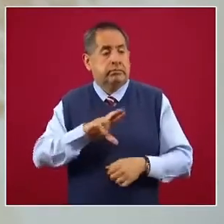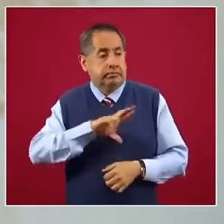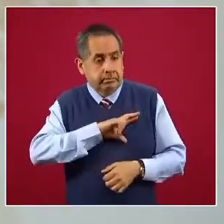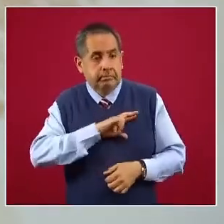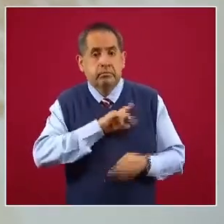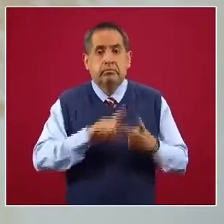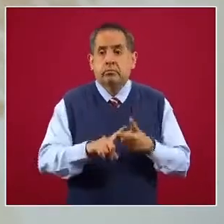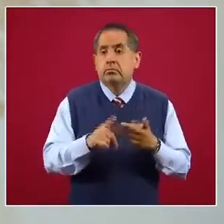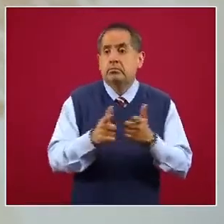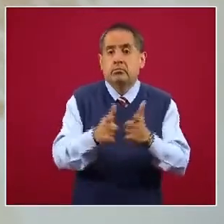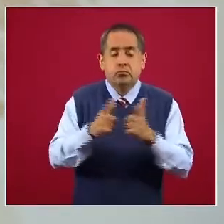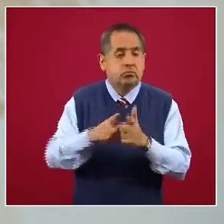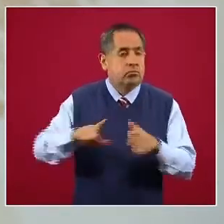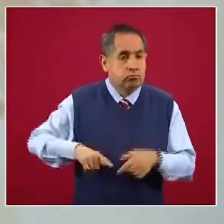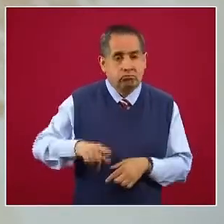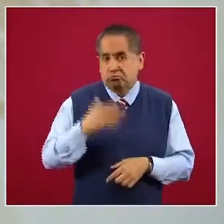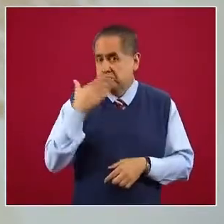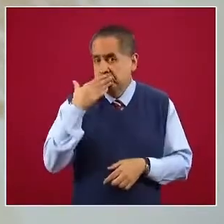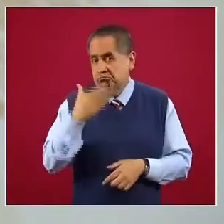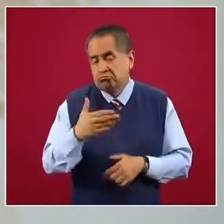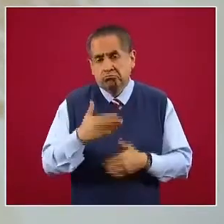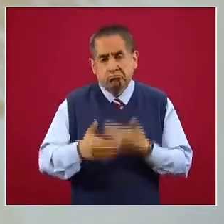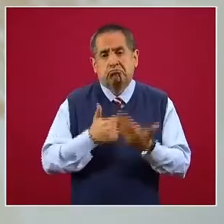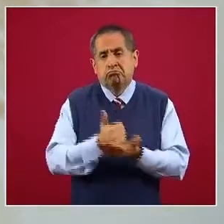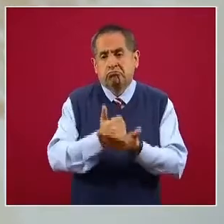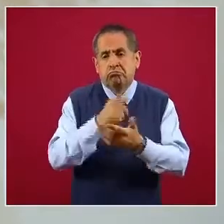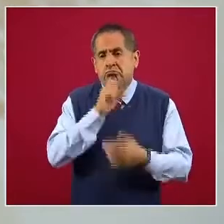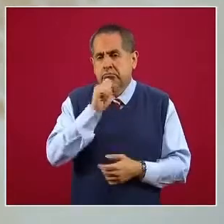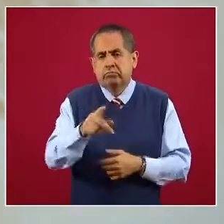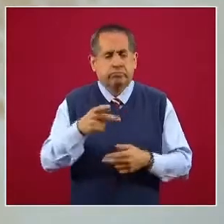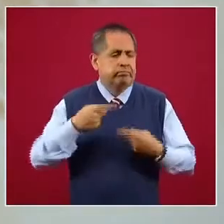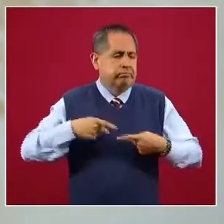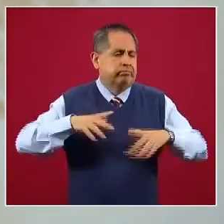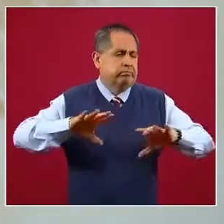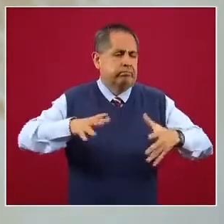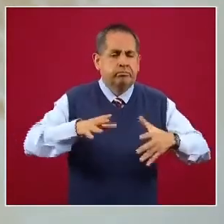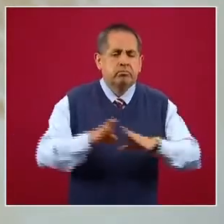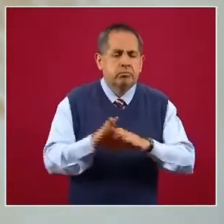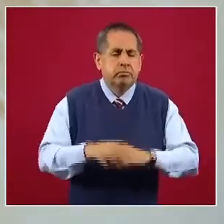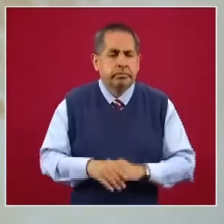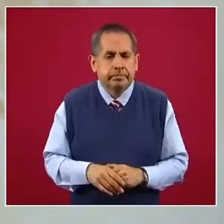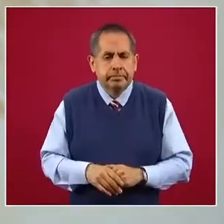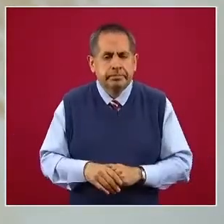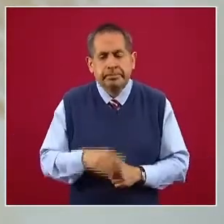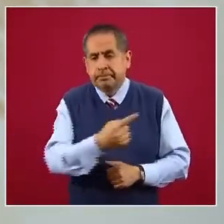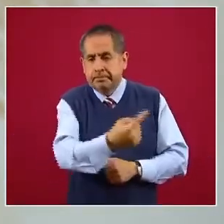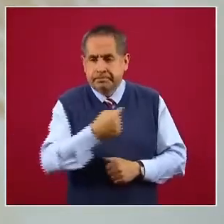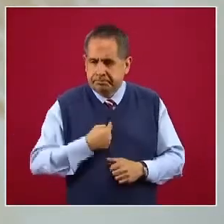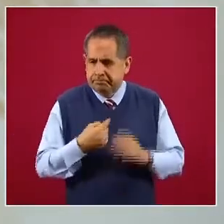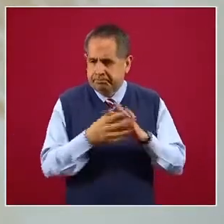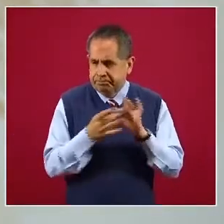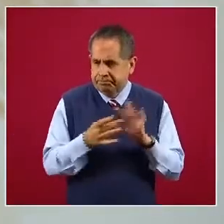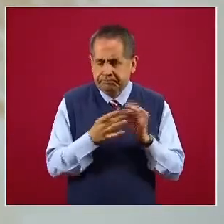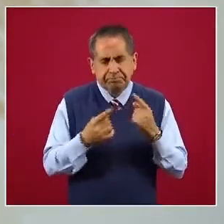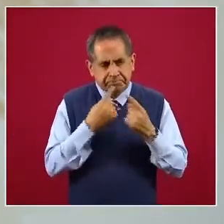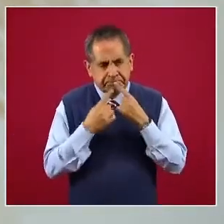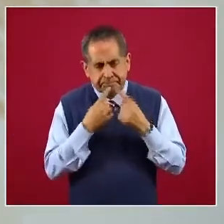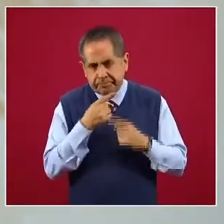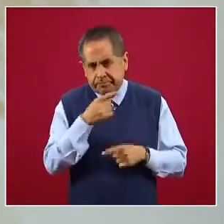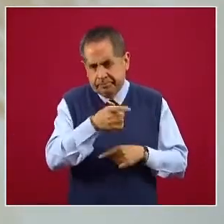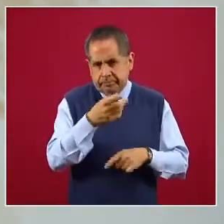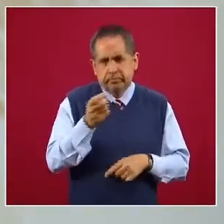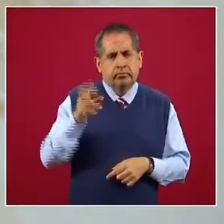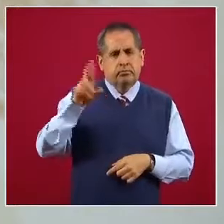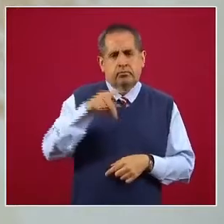y del sector social en el Estado, además, desde luego, del sector público. Y lo que relataba